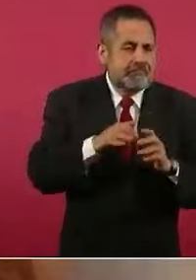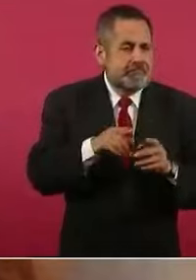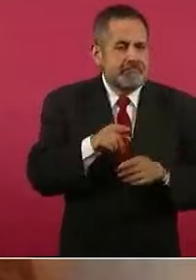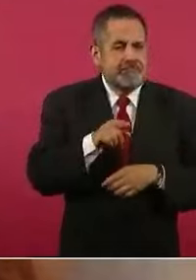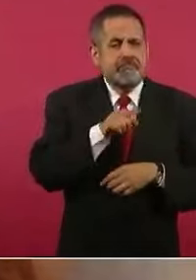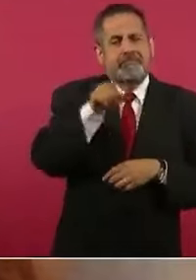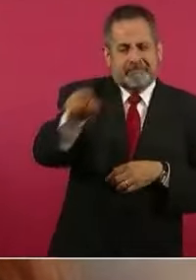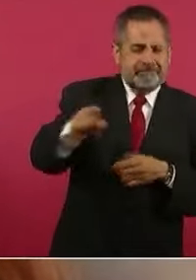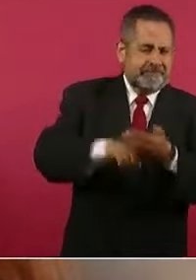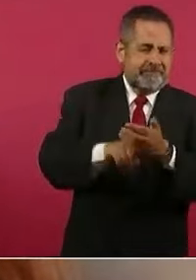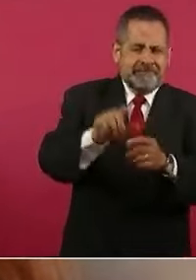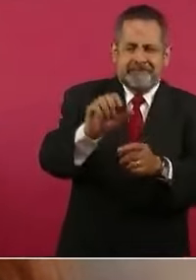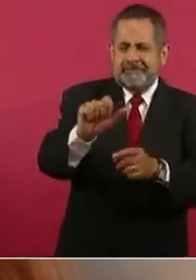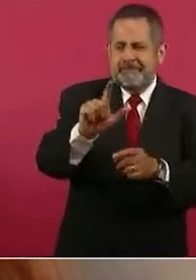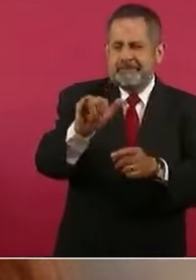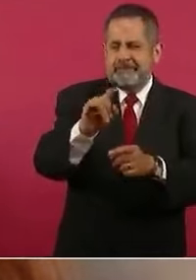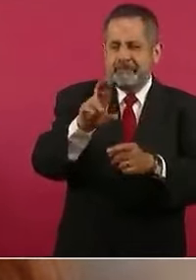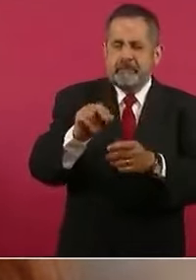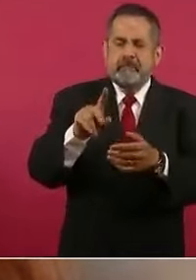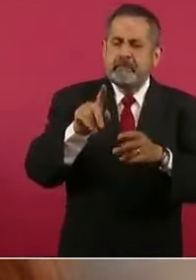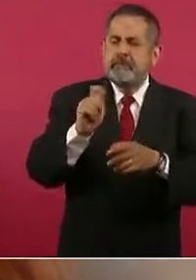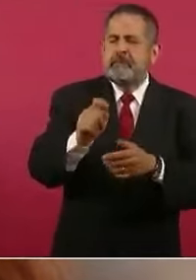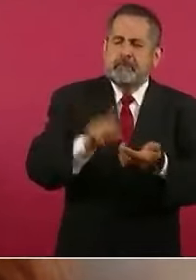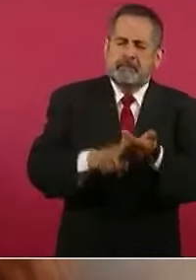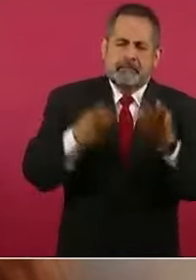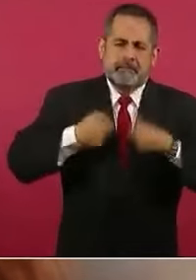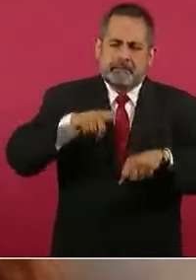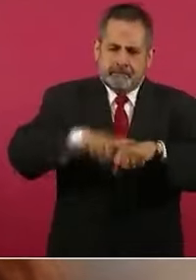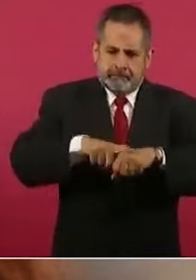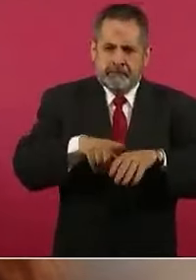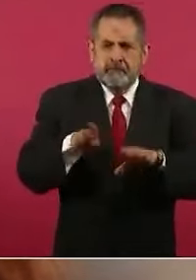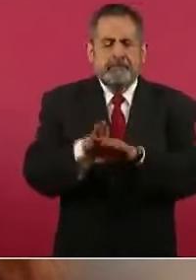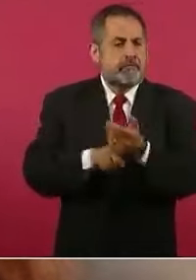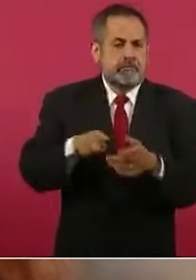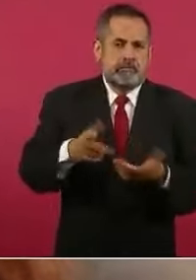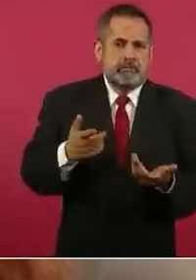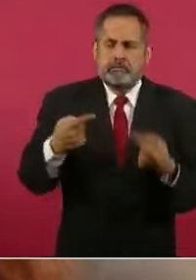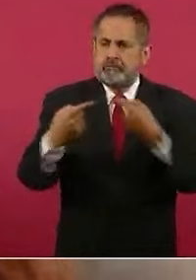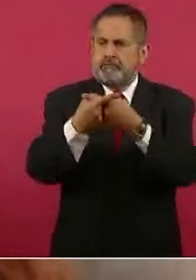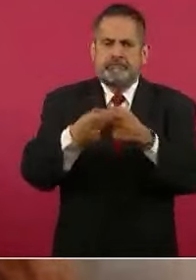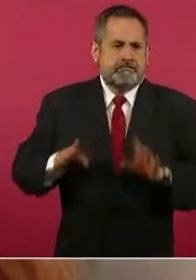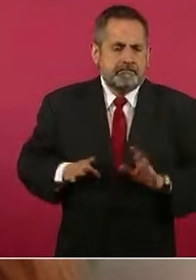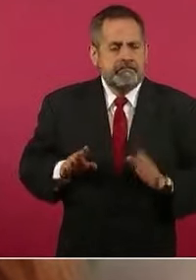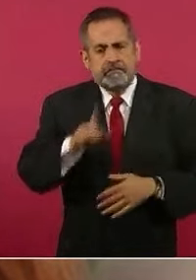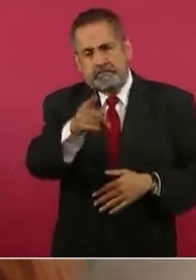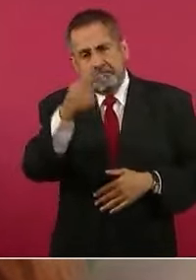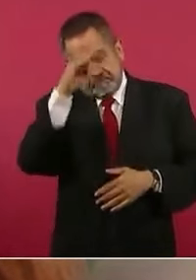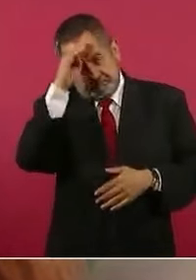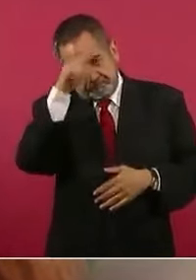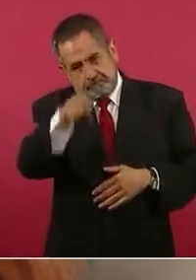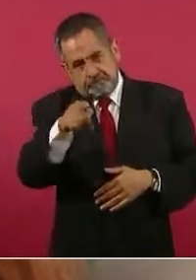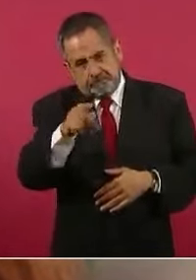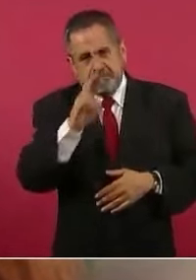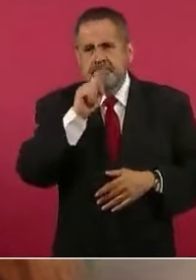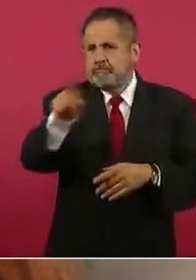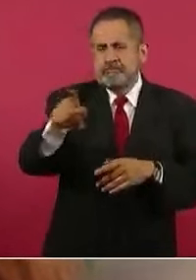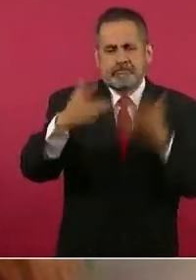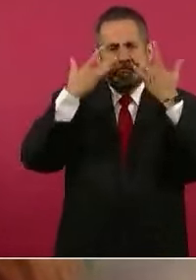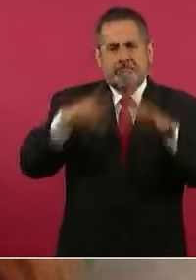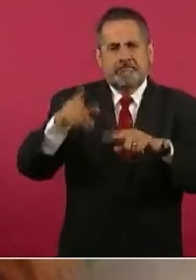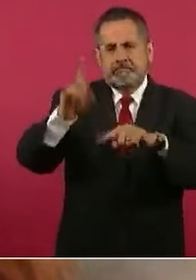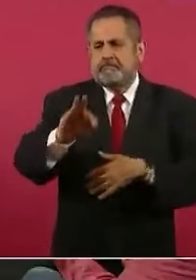sí, en temas de índole personal, familiar, pero también de interés público. Si usted no cree que es conveniente que se separe del cargo